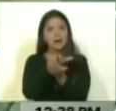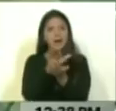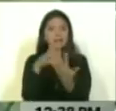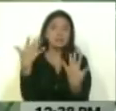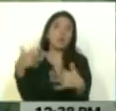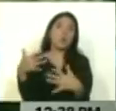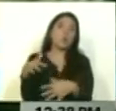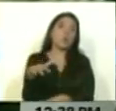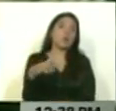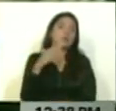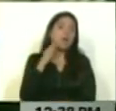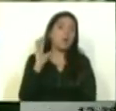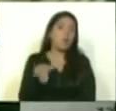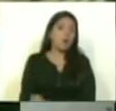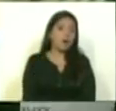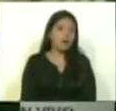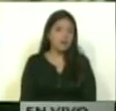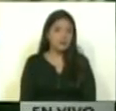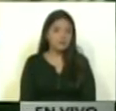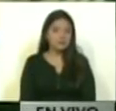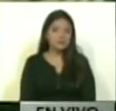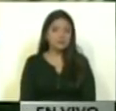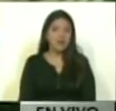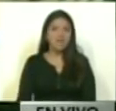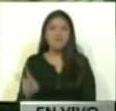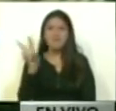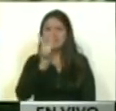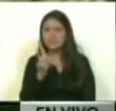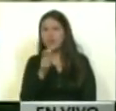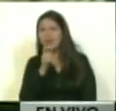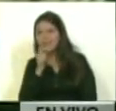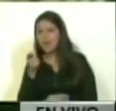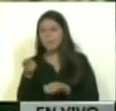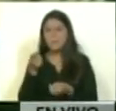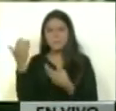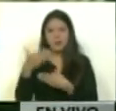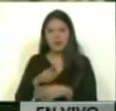pues. A Venezuela no la va a poder parar nadie.